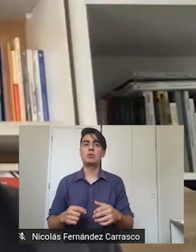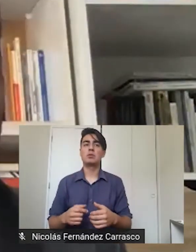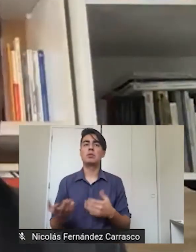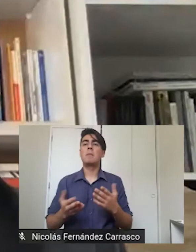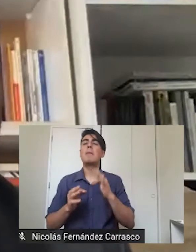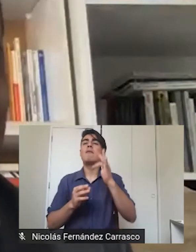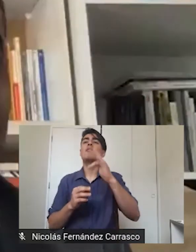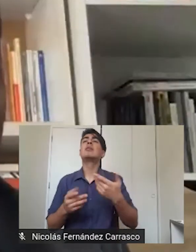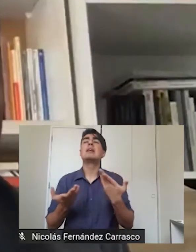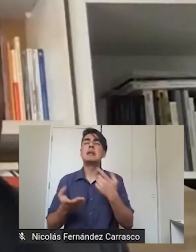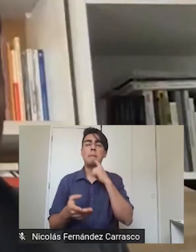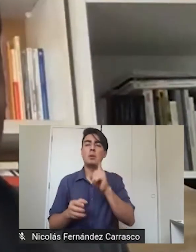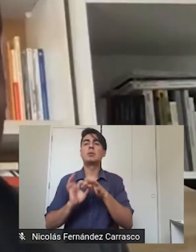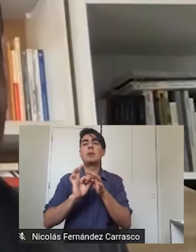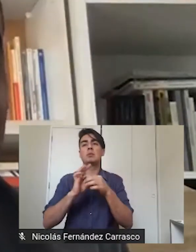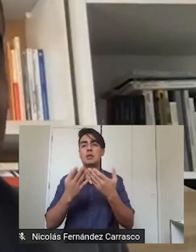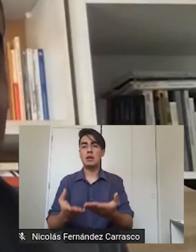gracias.